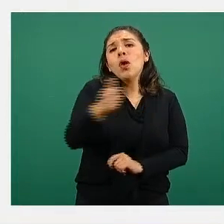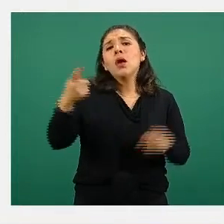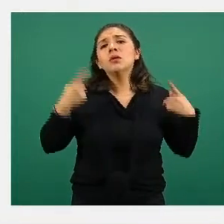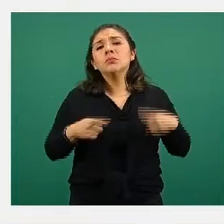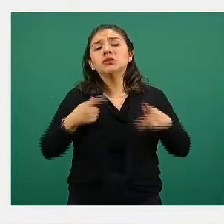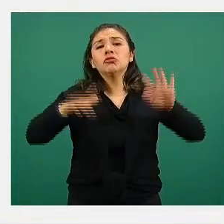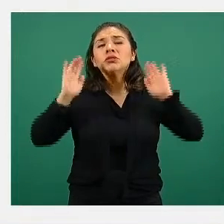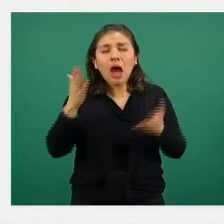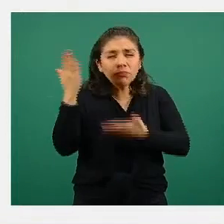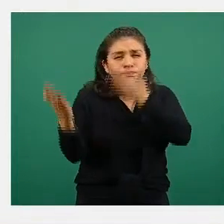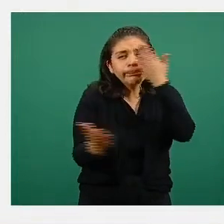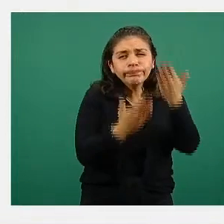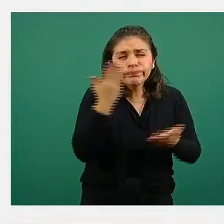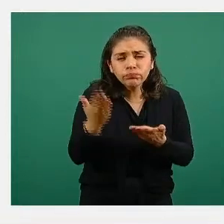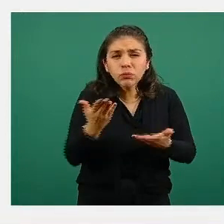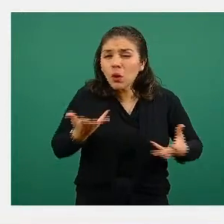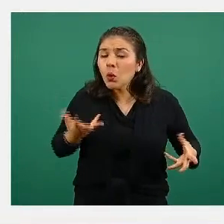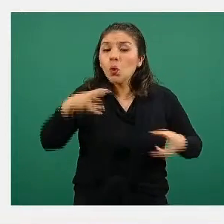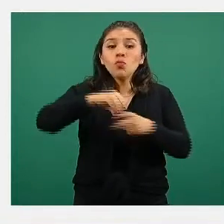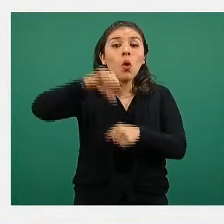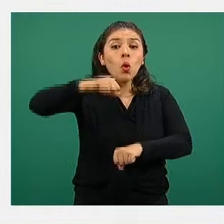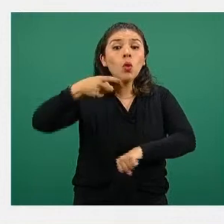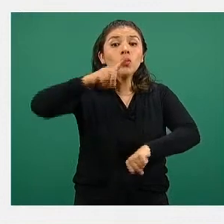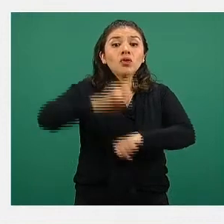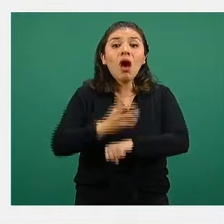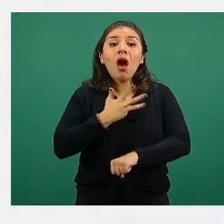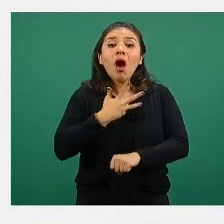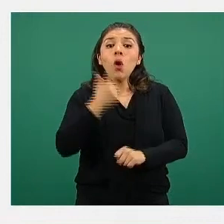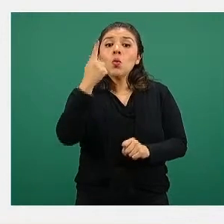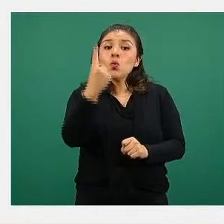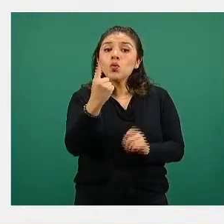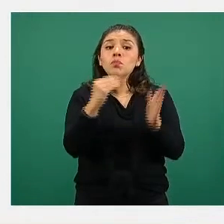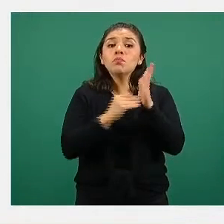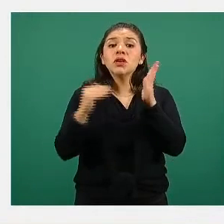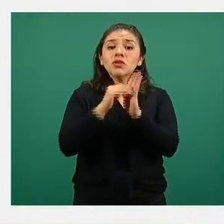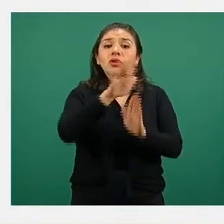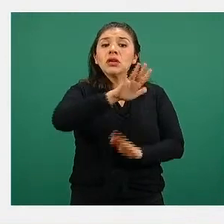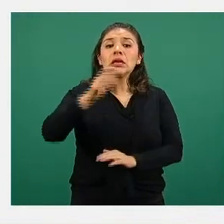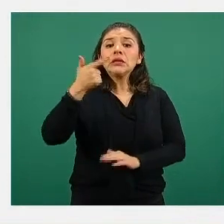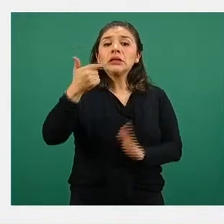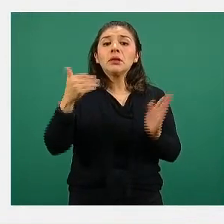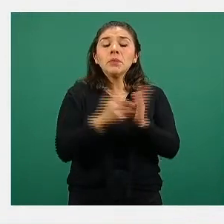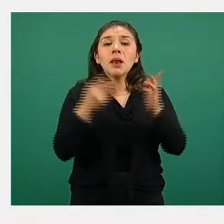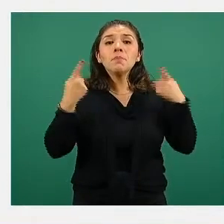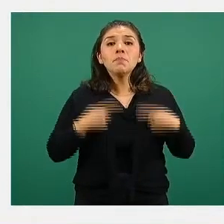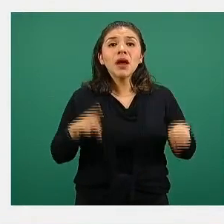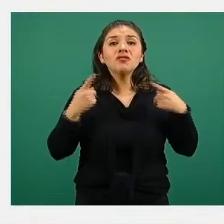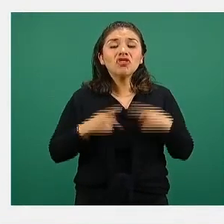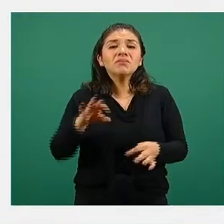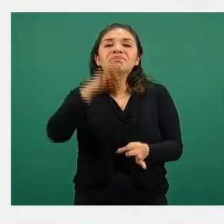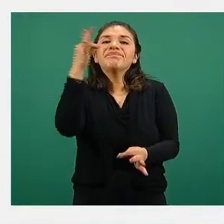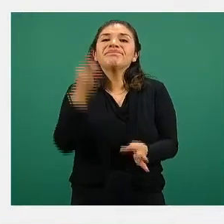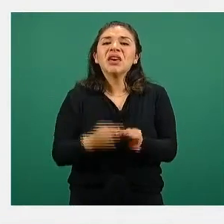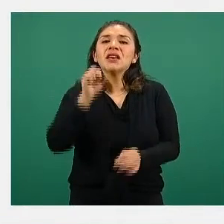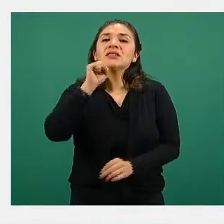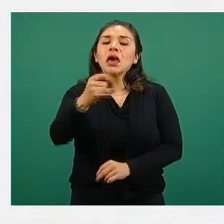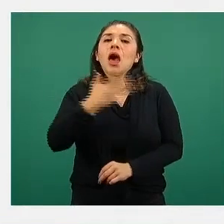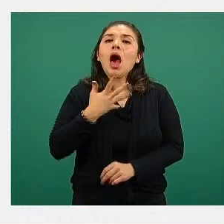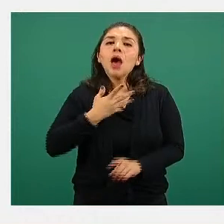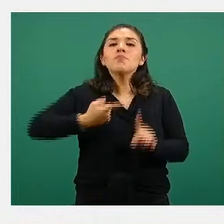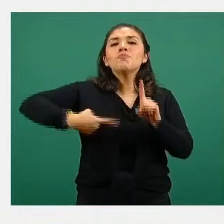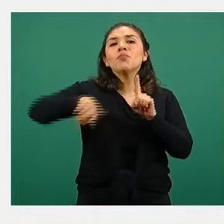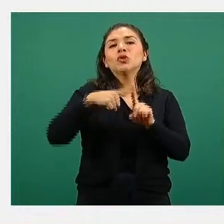se han estudiado. ¿Cuántas son para el día de hoy? Más de 1.507.000 son las que se confirman ya como